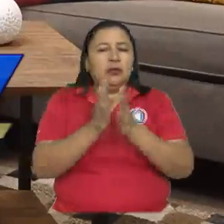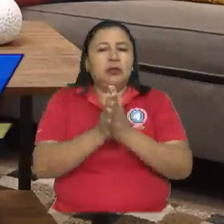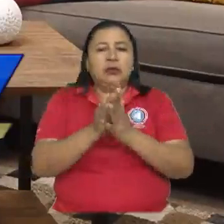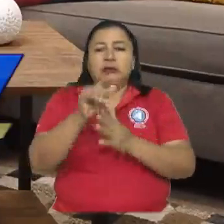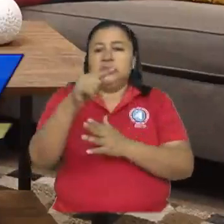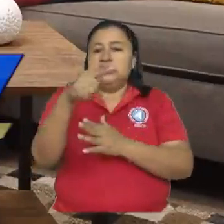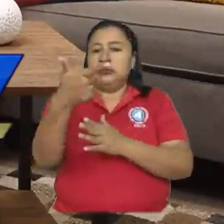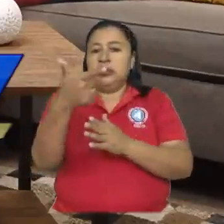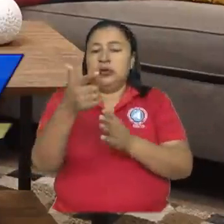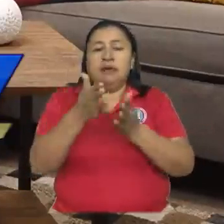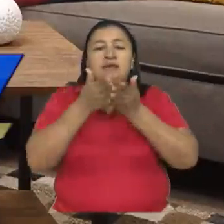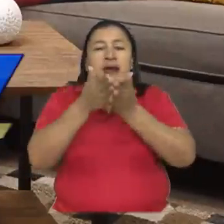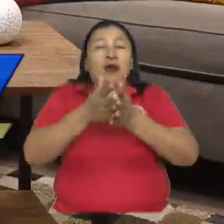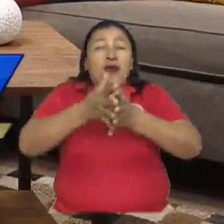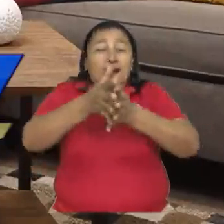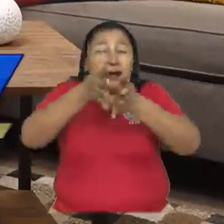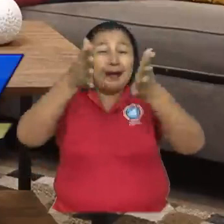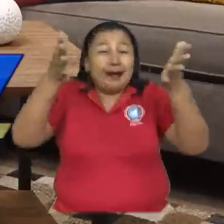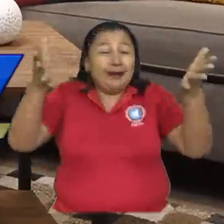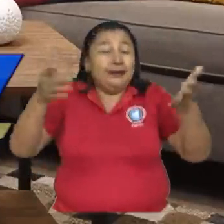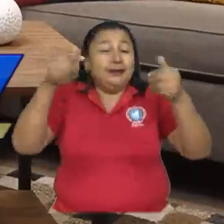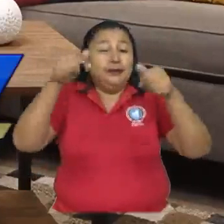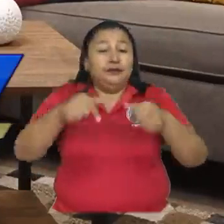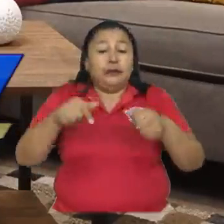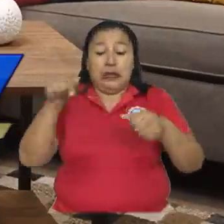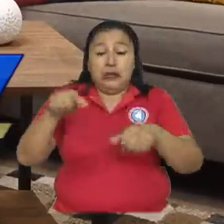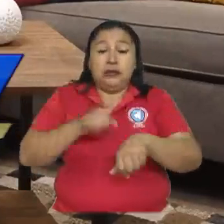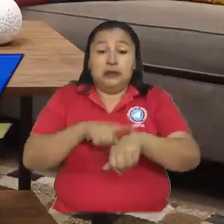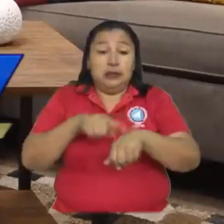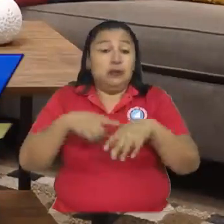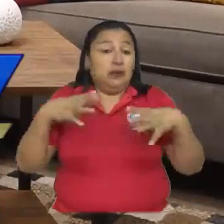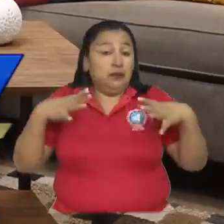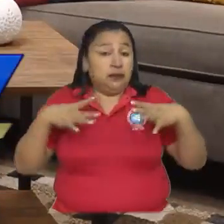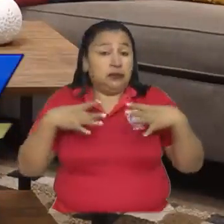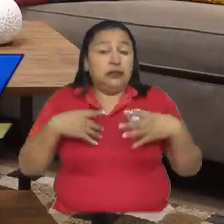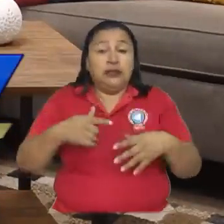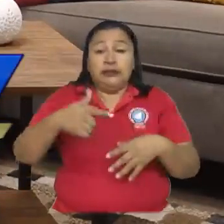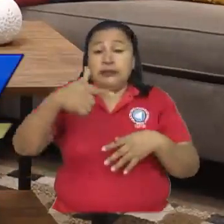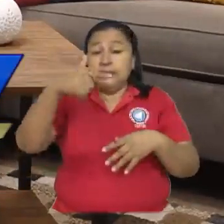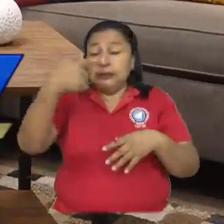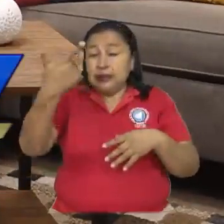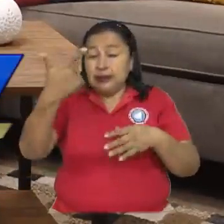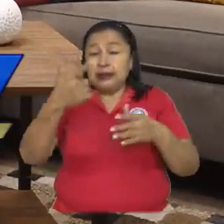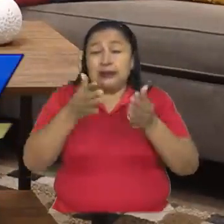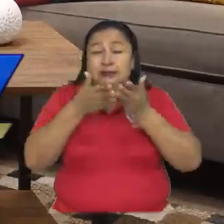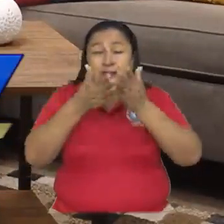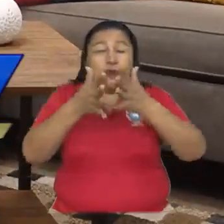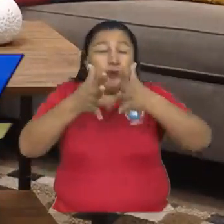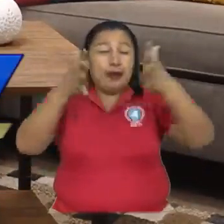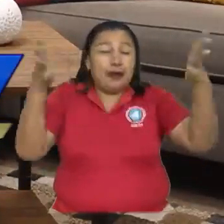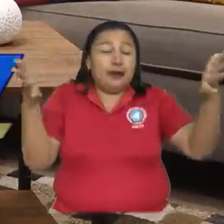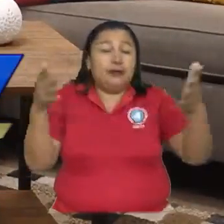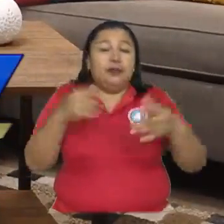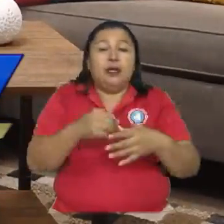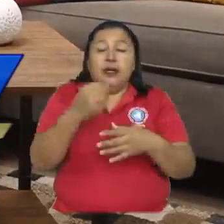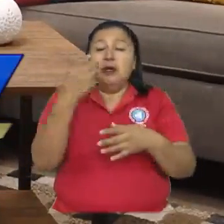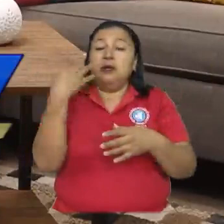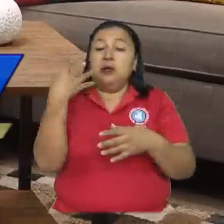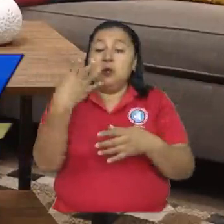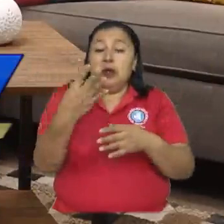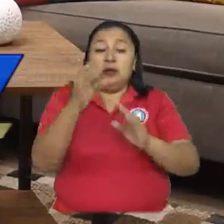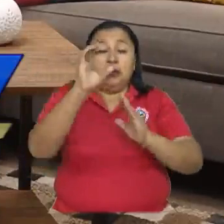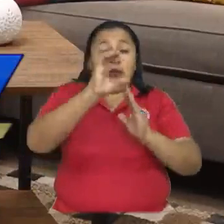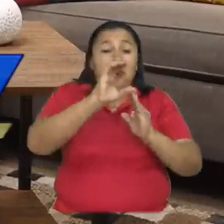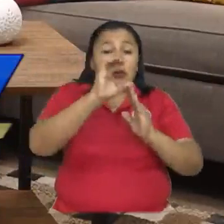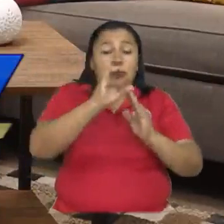cruceros turísticos solo en ese periodo de las vacaciones, ¿verdad? Sí, 3 en el puerto Corinto y 4 en el puerto San Juan